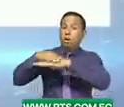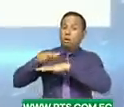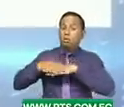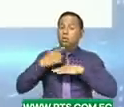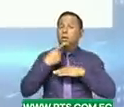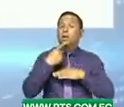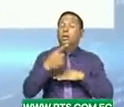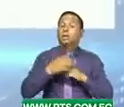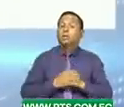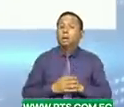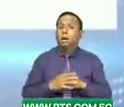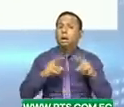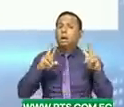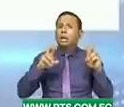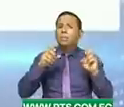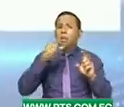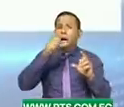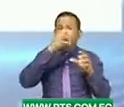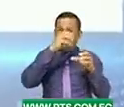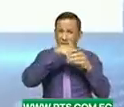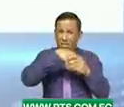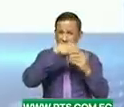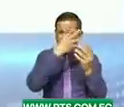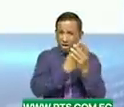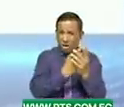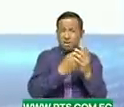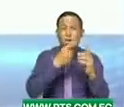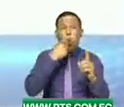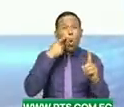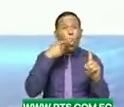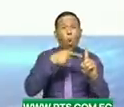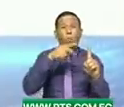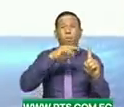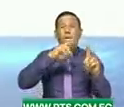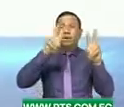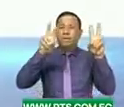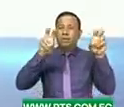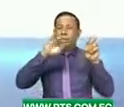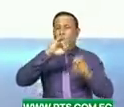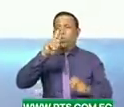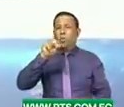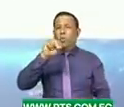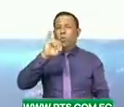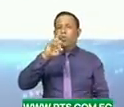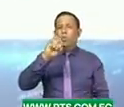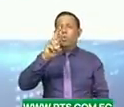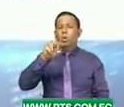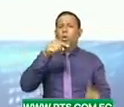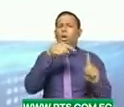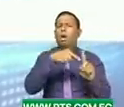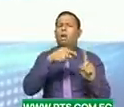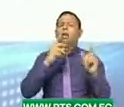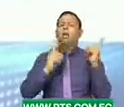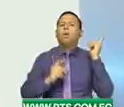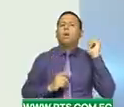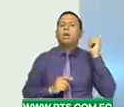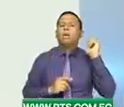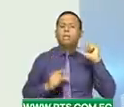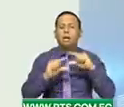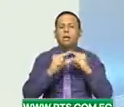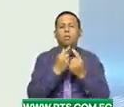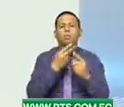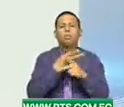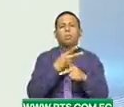la solicitud de un habeas corpus presentada por alias júnior señalado como uno de los líderes de los choneros